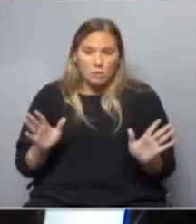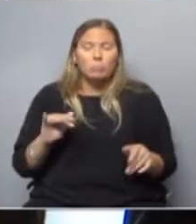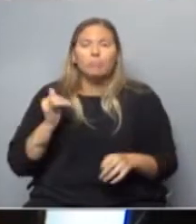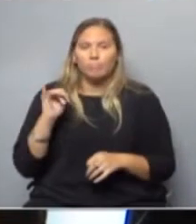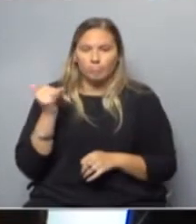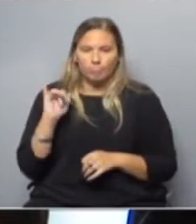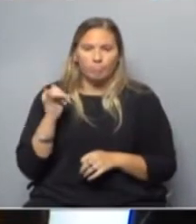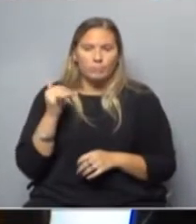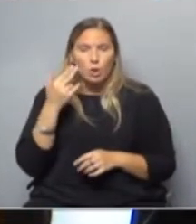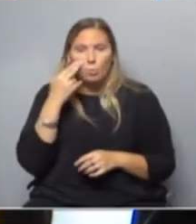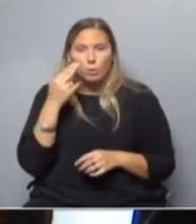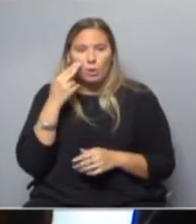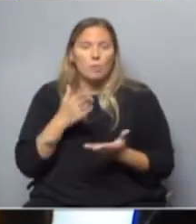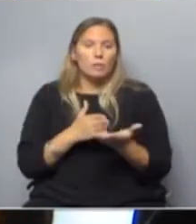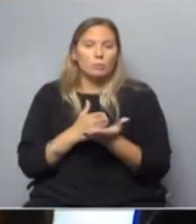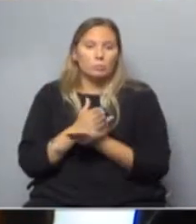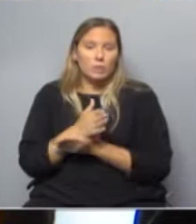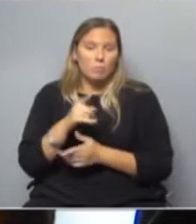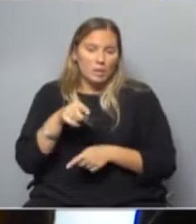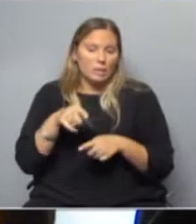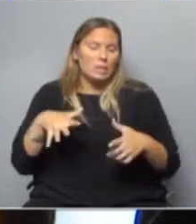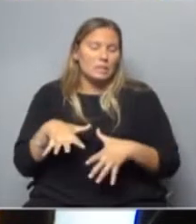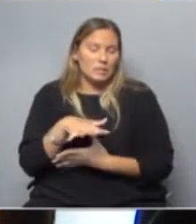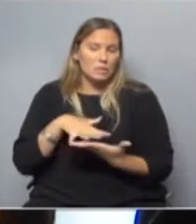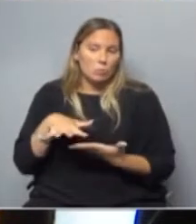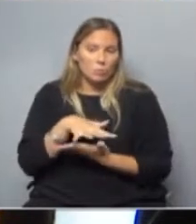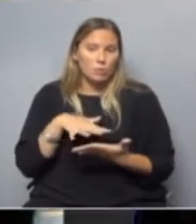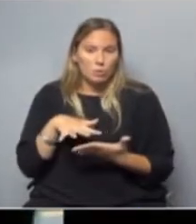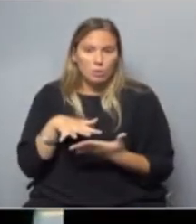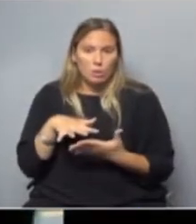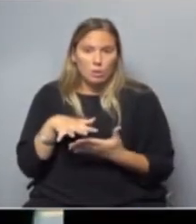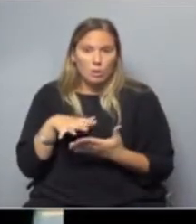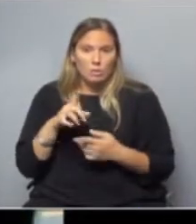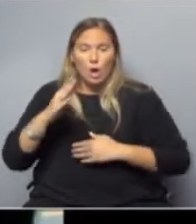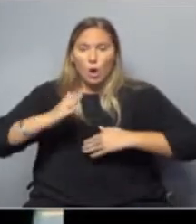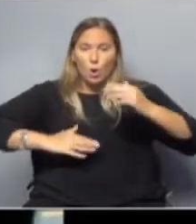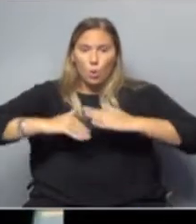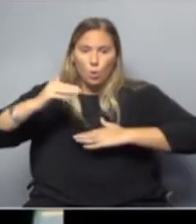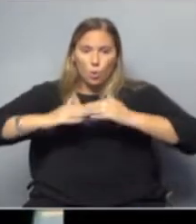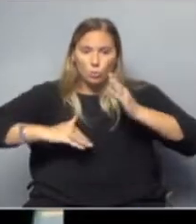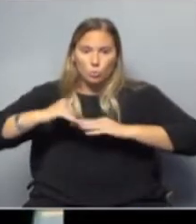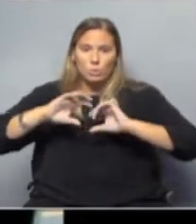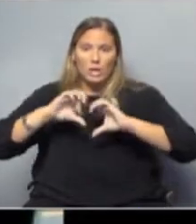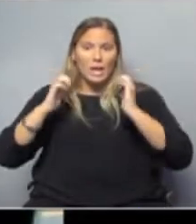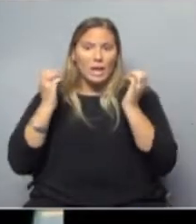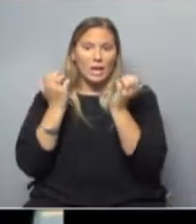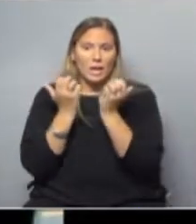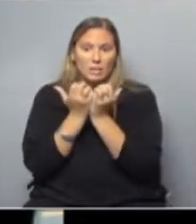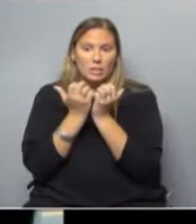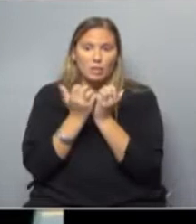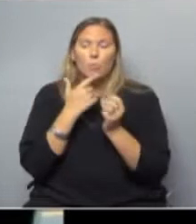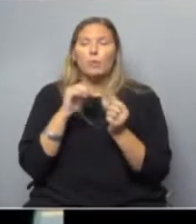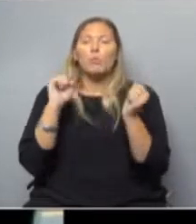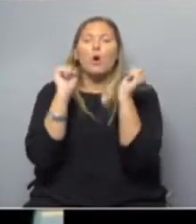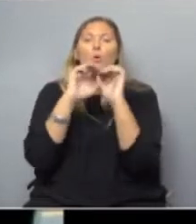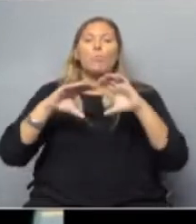sí. Uno de los problemas que siempre ocurre con estos eventos es que se tienen que construir estadios, por ejemplo, para la Copa del